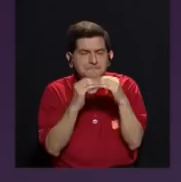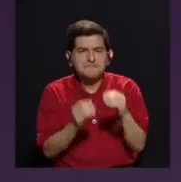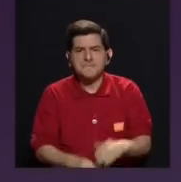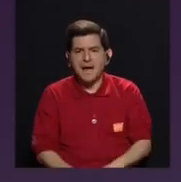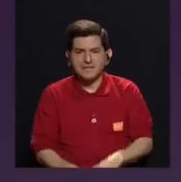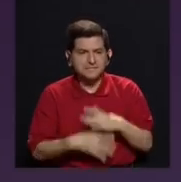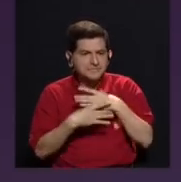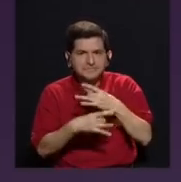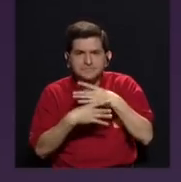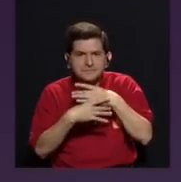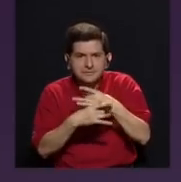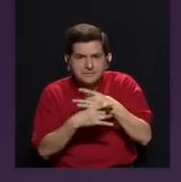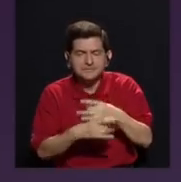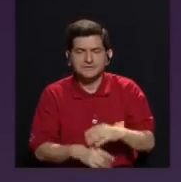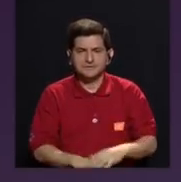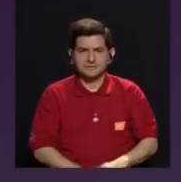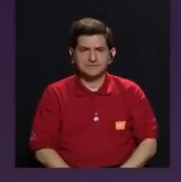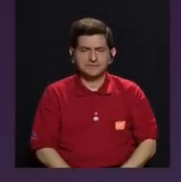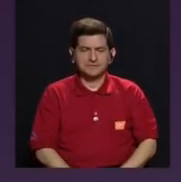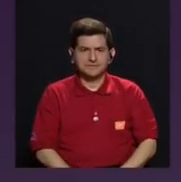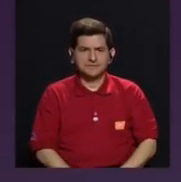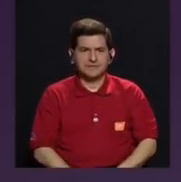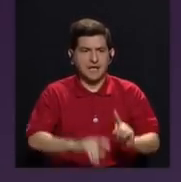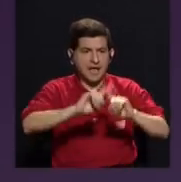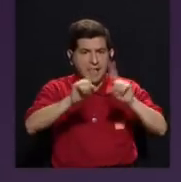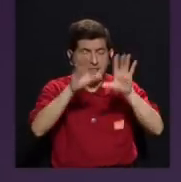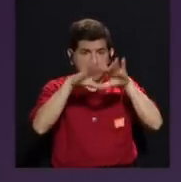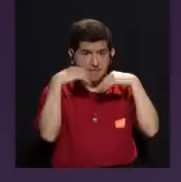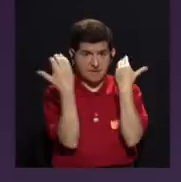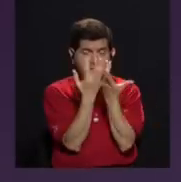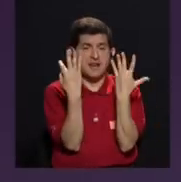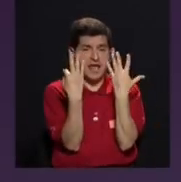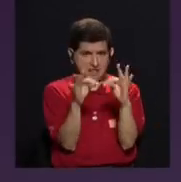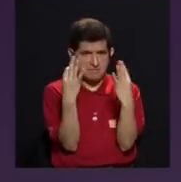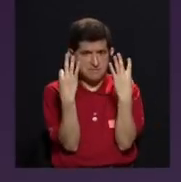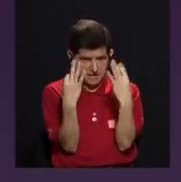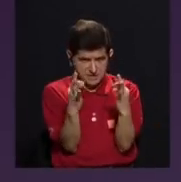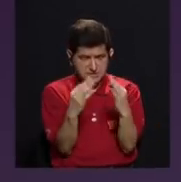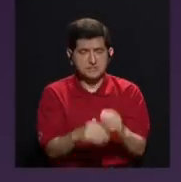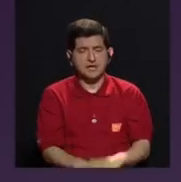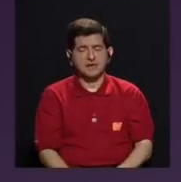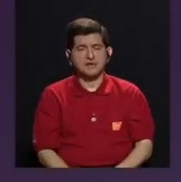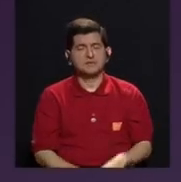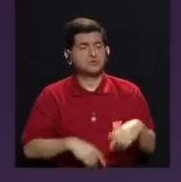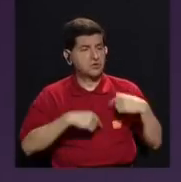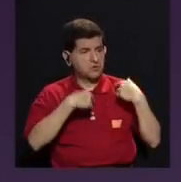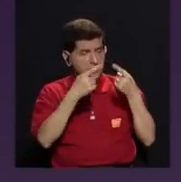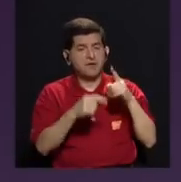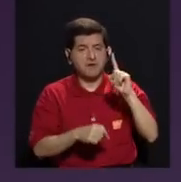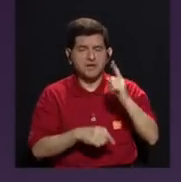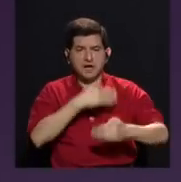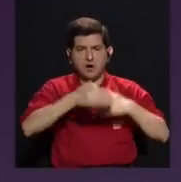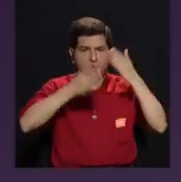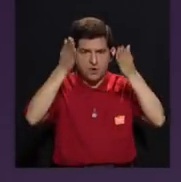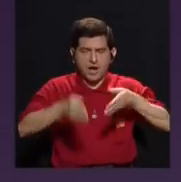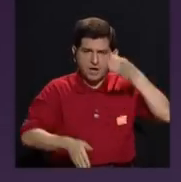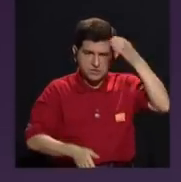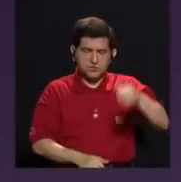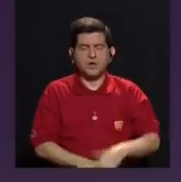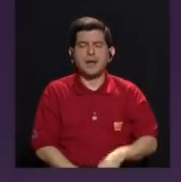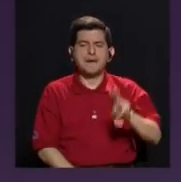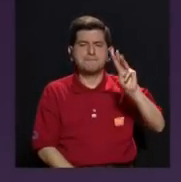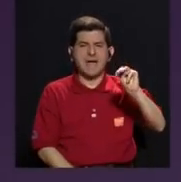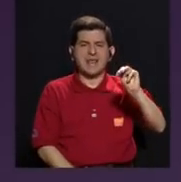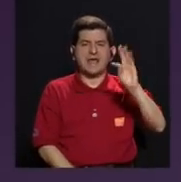tipo de yo trato en muchas de mis clases de llevar a una gestora cultural que se llamaría en